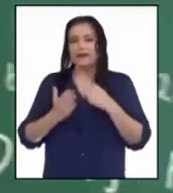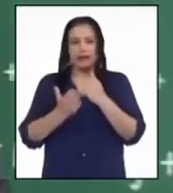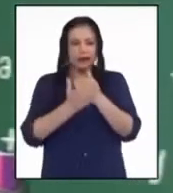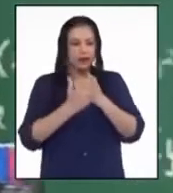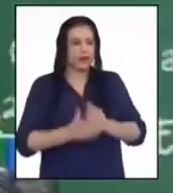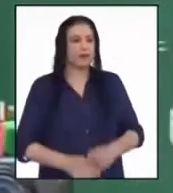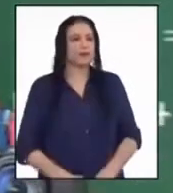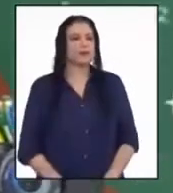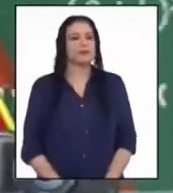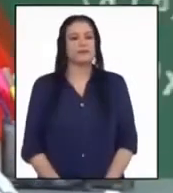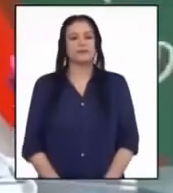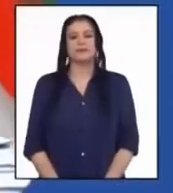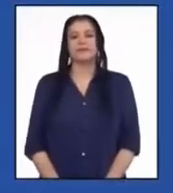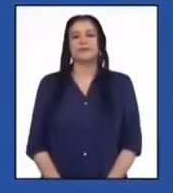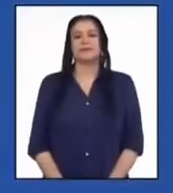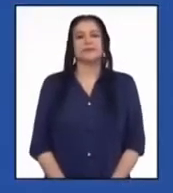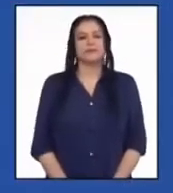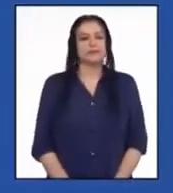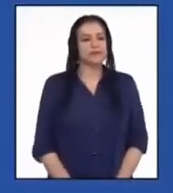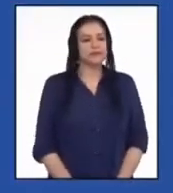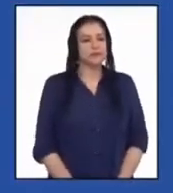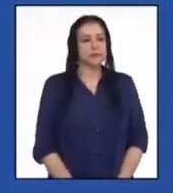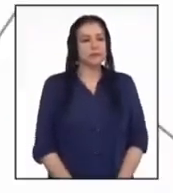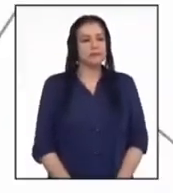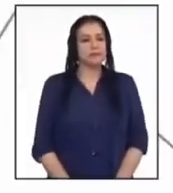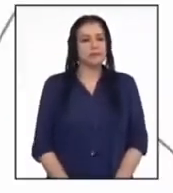sí, profesora.